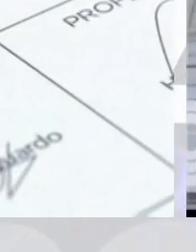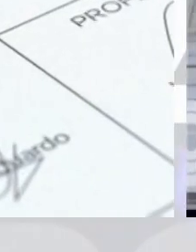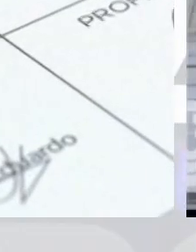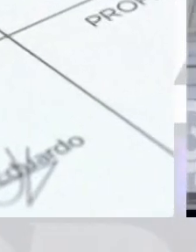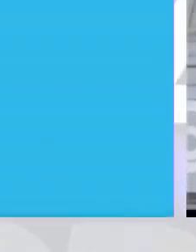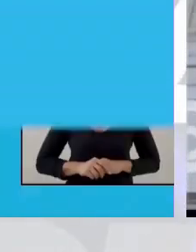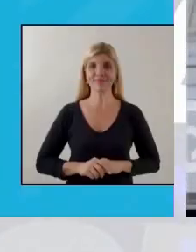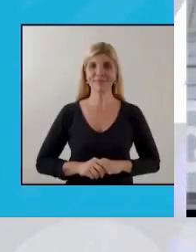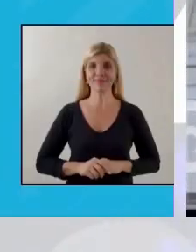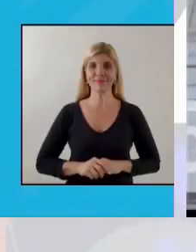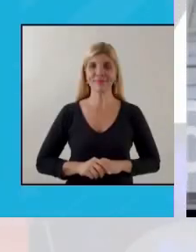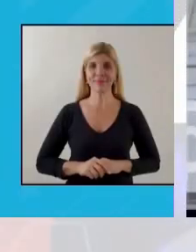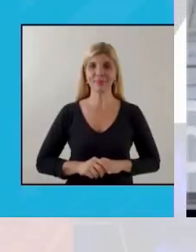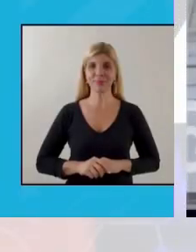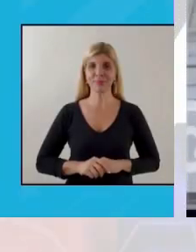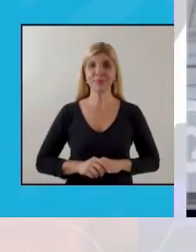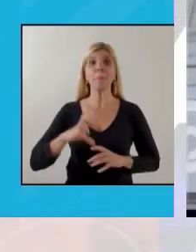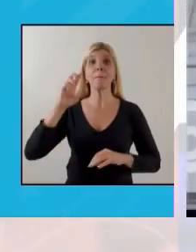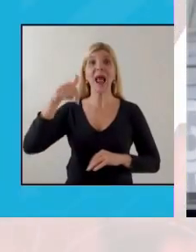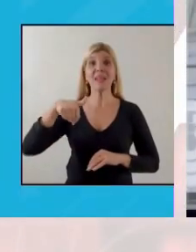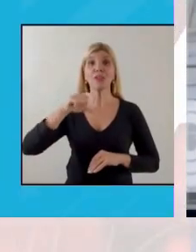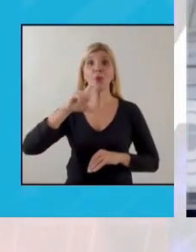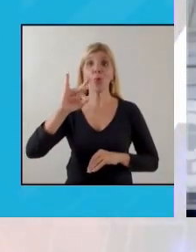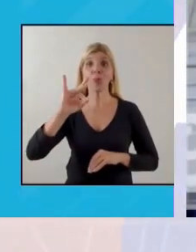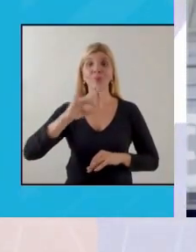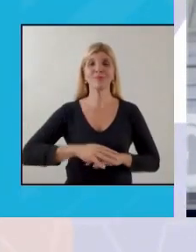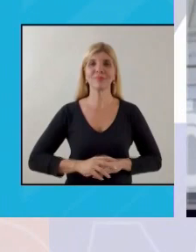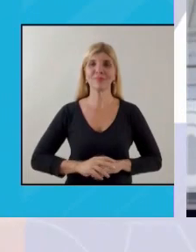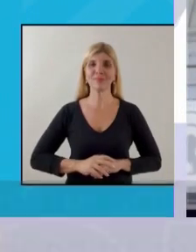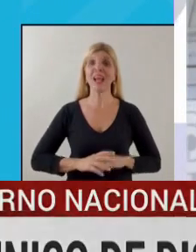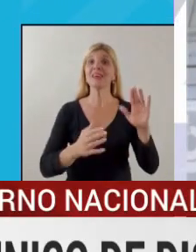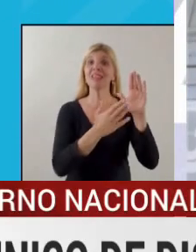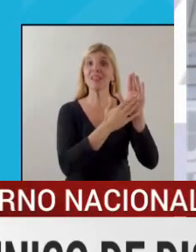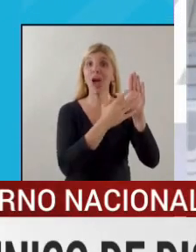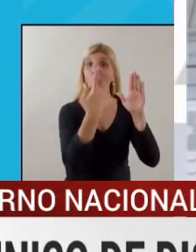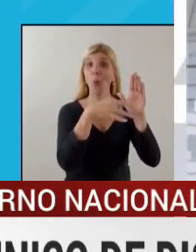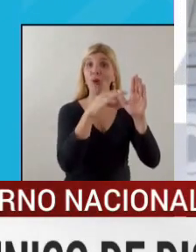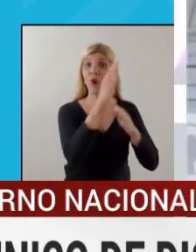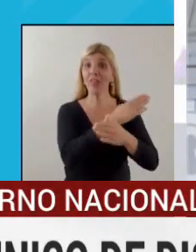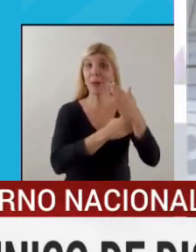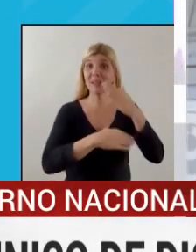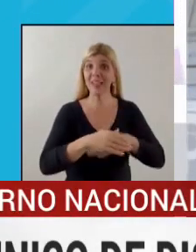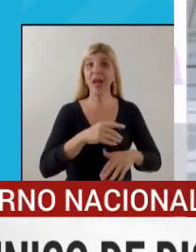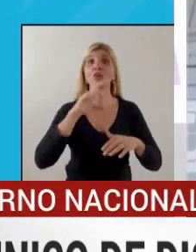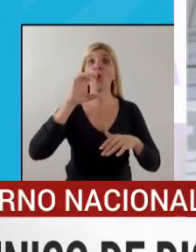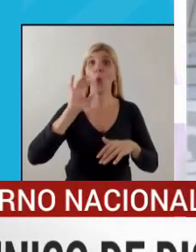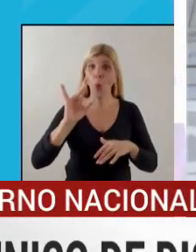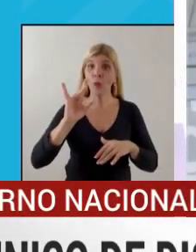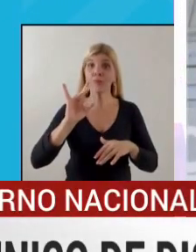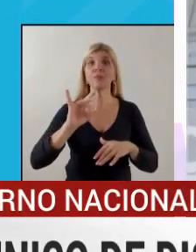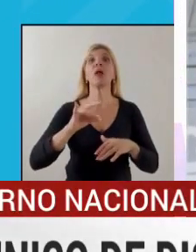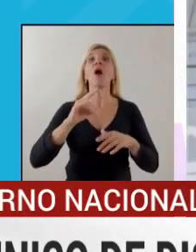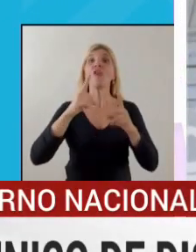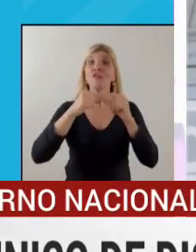Hola chicos, ¿cómo están? Buenos días. Yanina, contanos en qué consisten estos cambios de la reglamentación de la ley